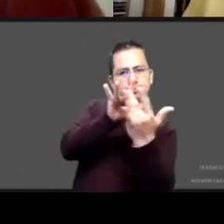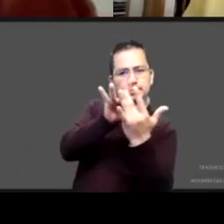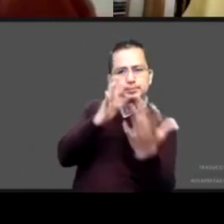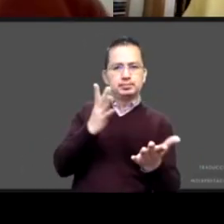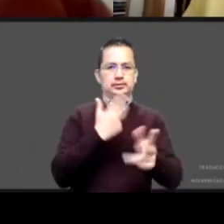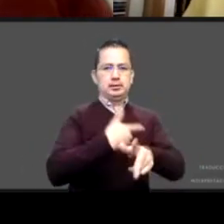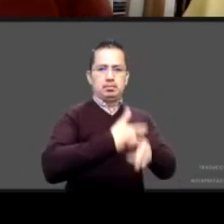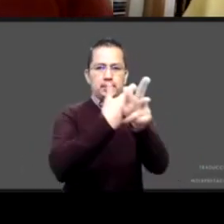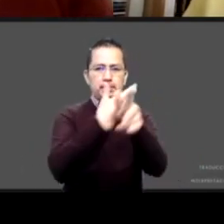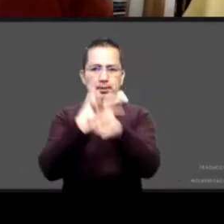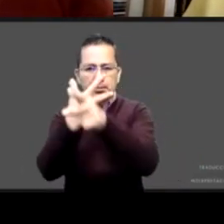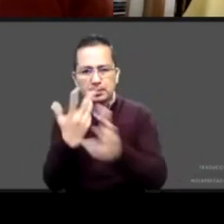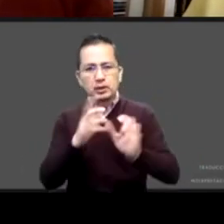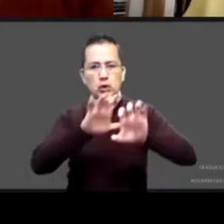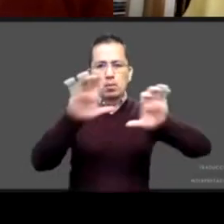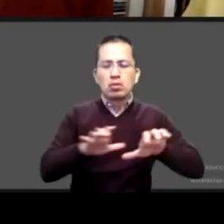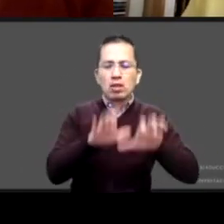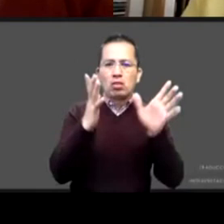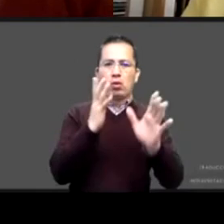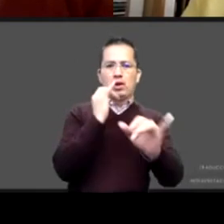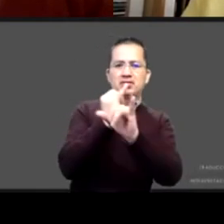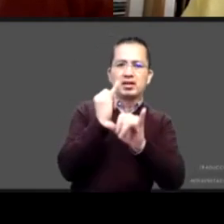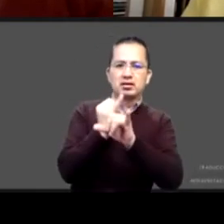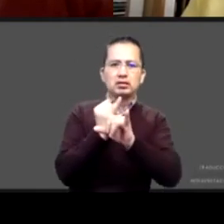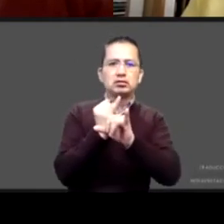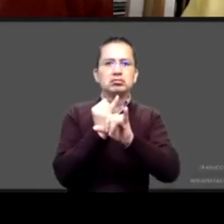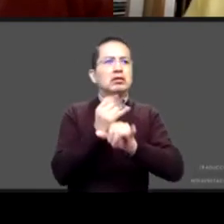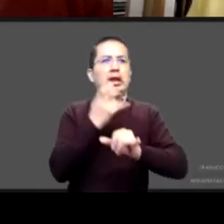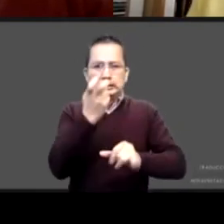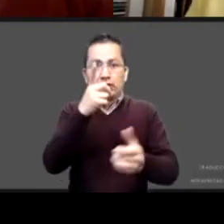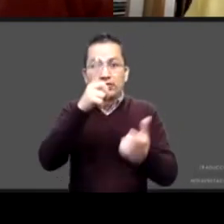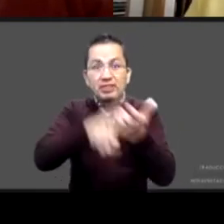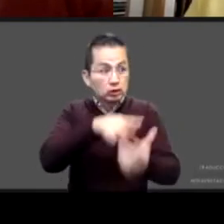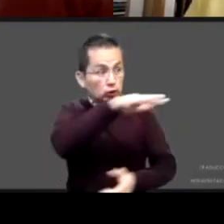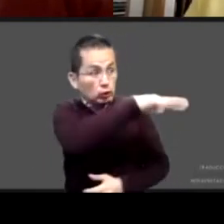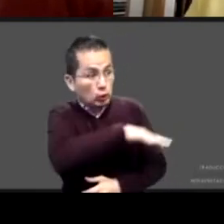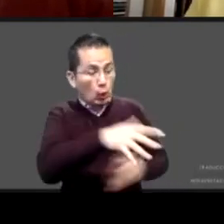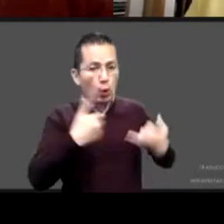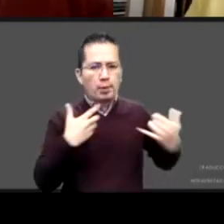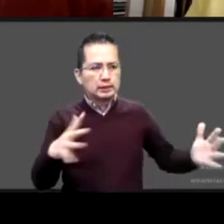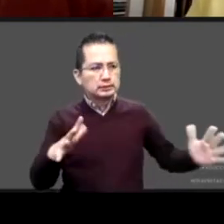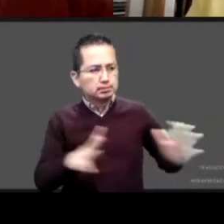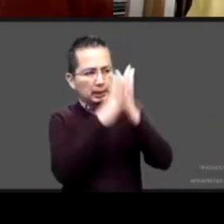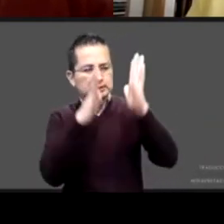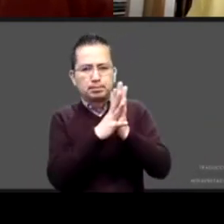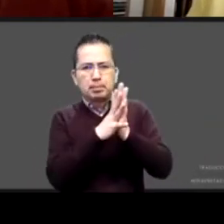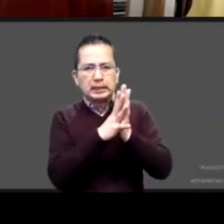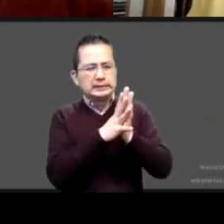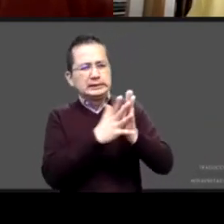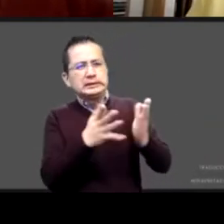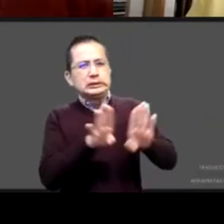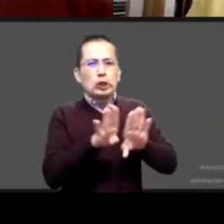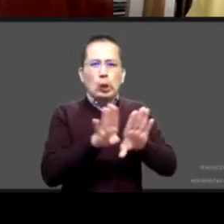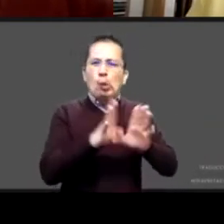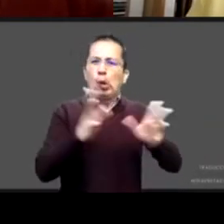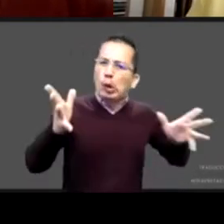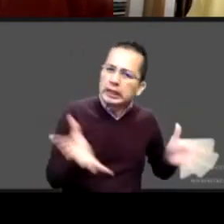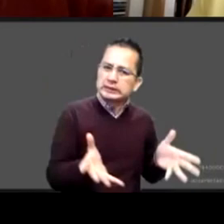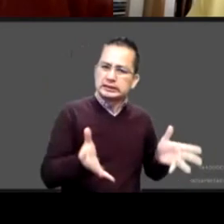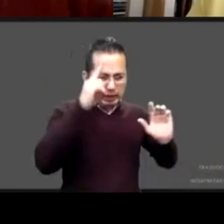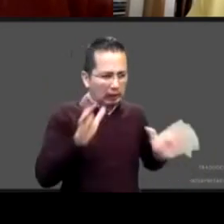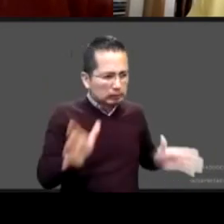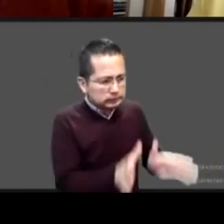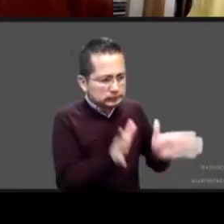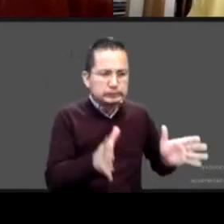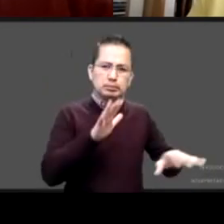virtuales. Y en este sentido, permítanme comentarles algunas de las acciones que desde el Instituto, junto con varios